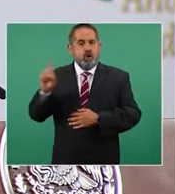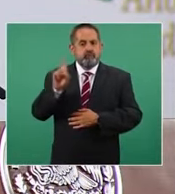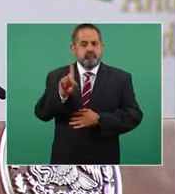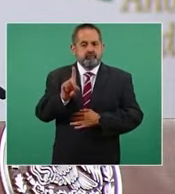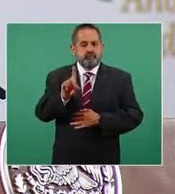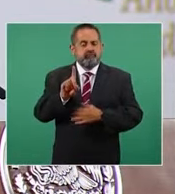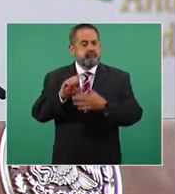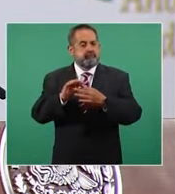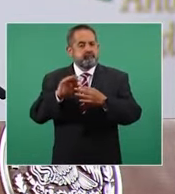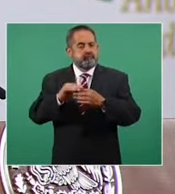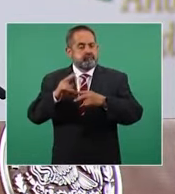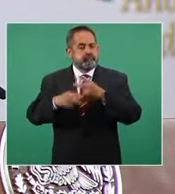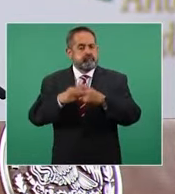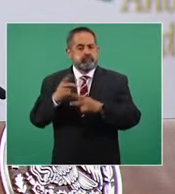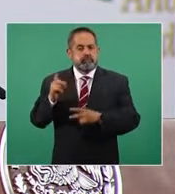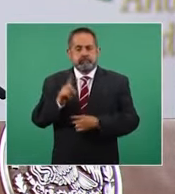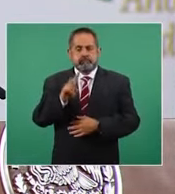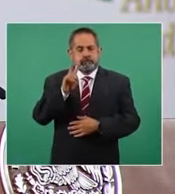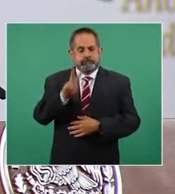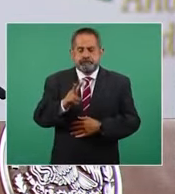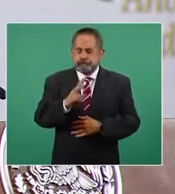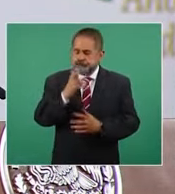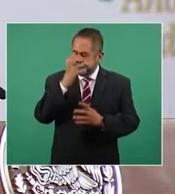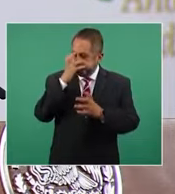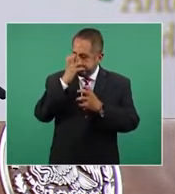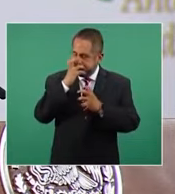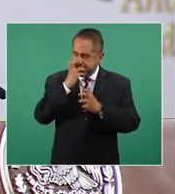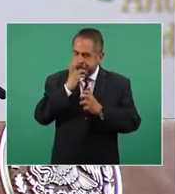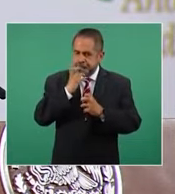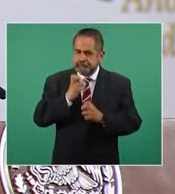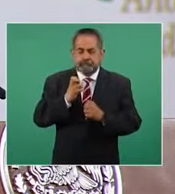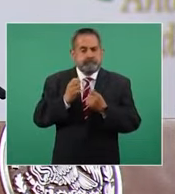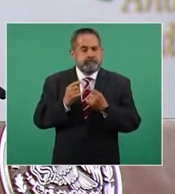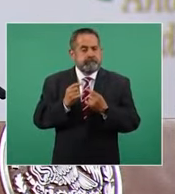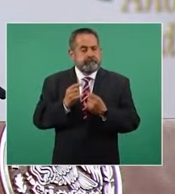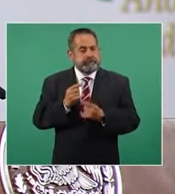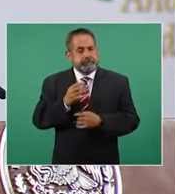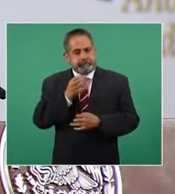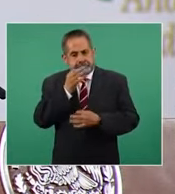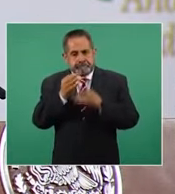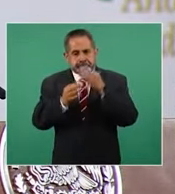Es una triste noticia.